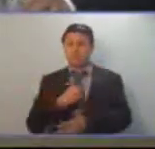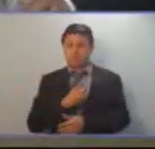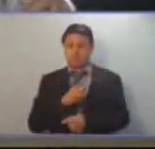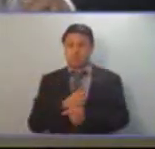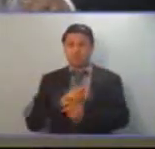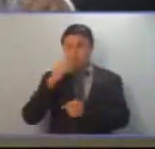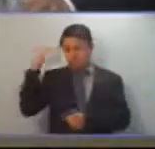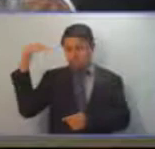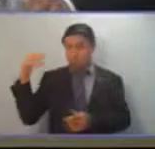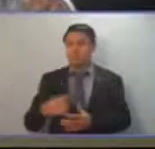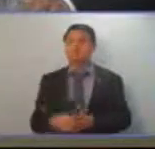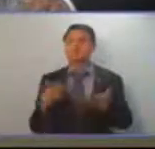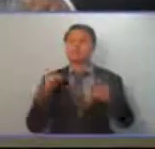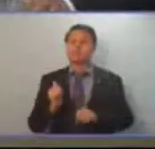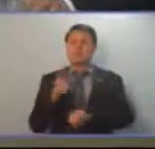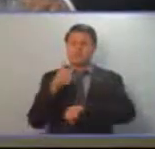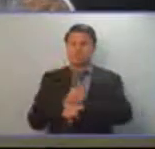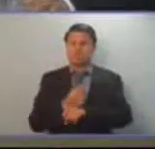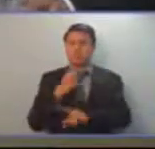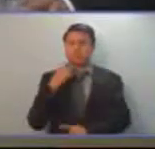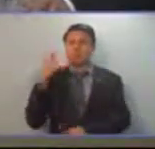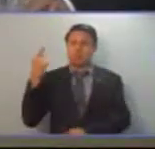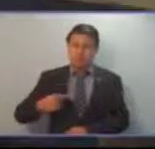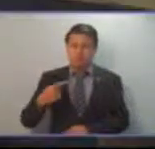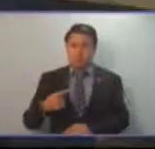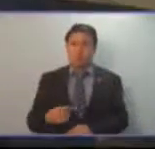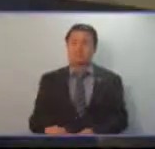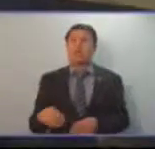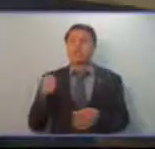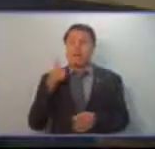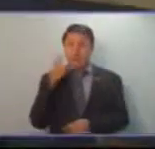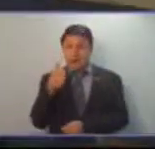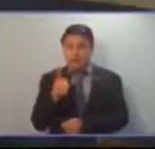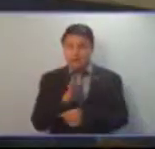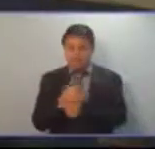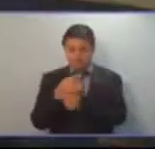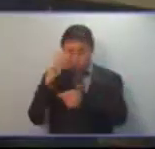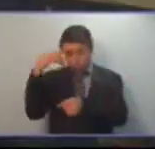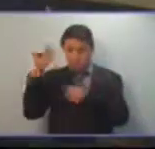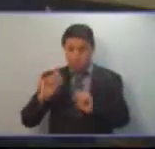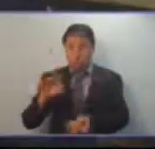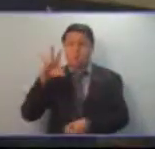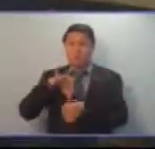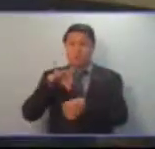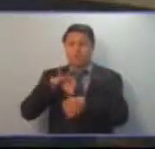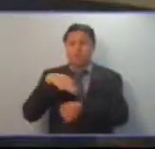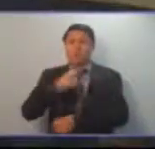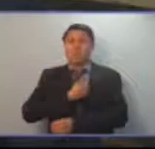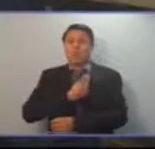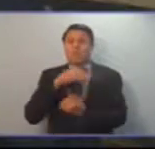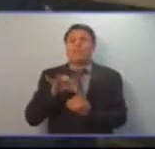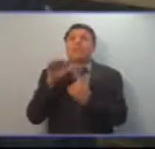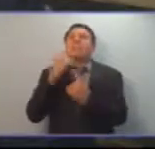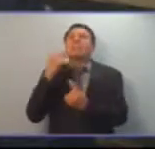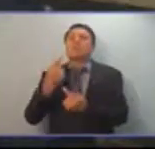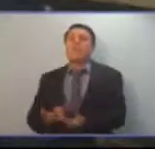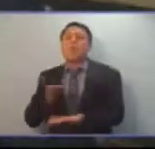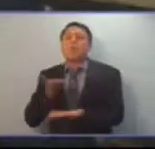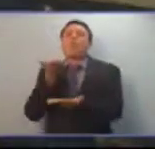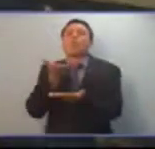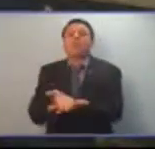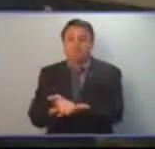políticos, establecimiento de obligatoriedad de elecciones internas para todos los partidos políticos. Esto fue en octubre del 2015.